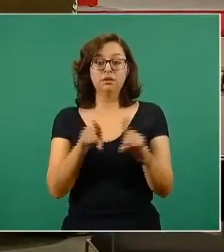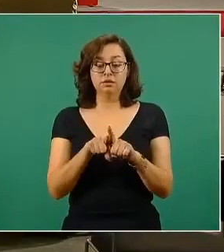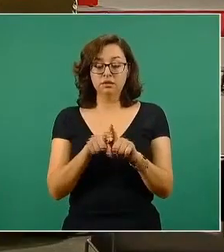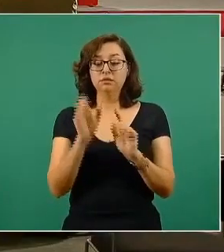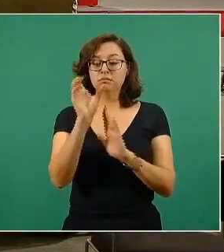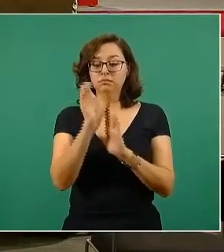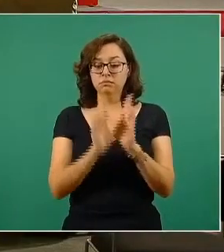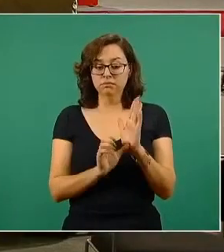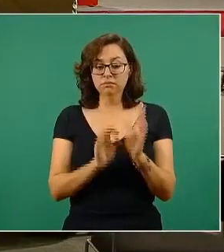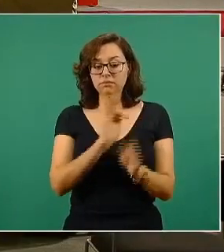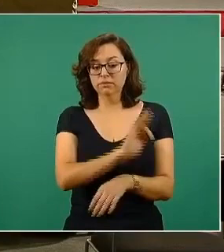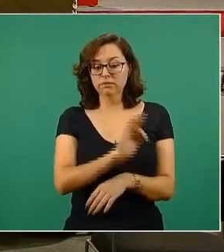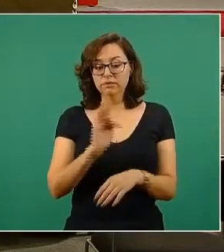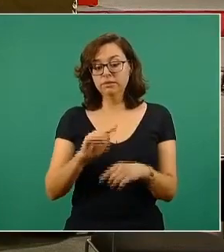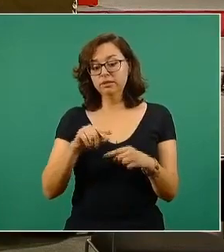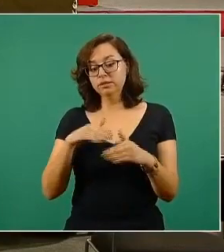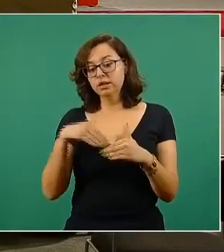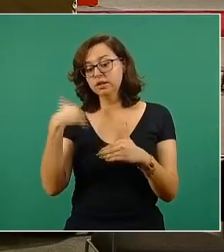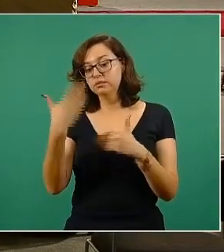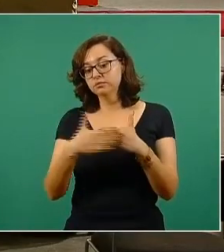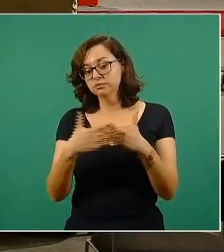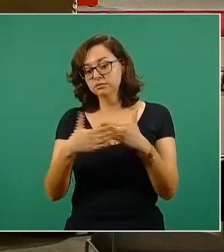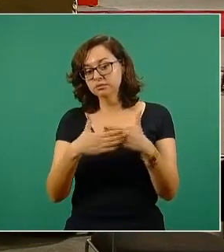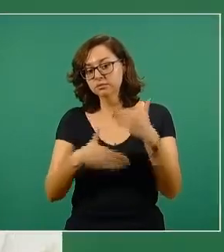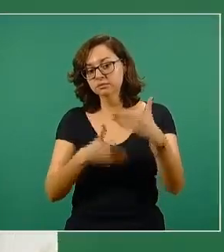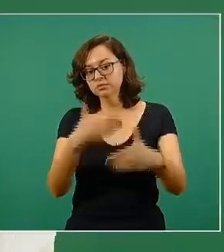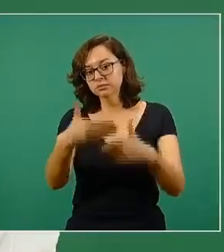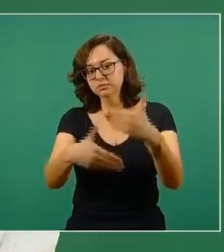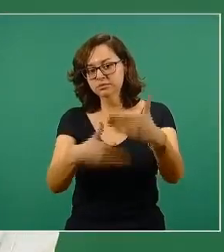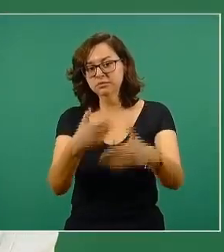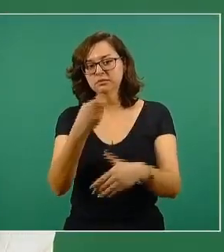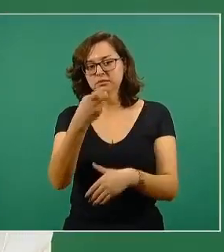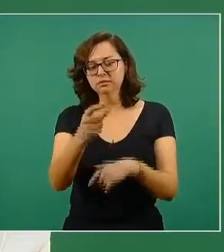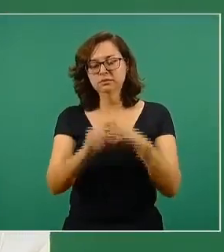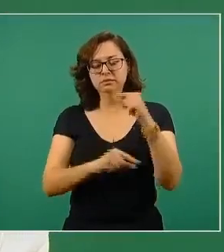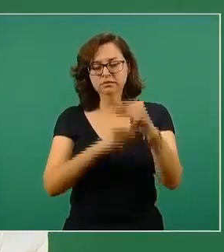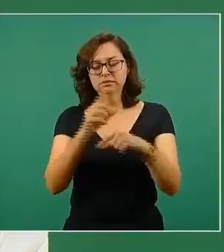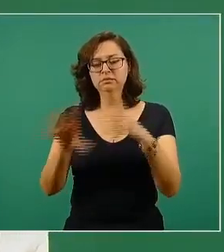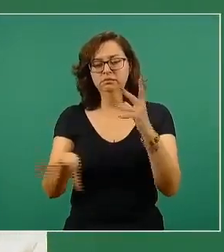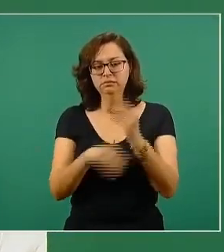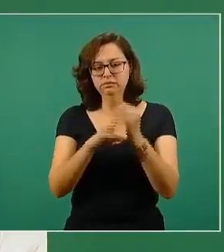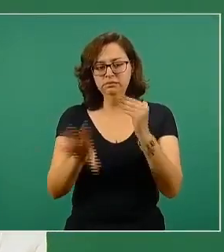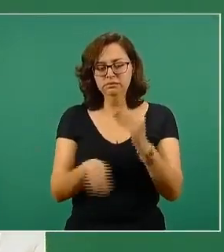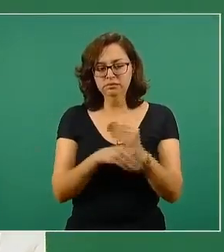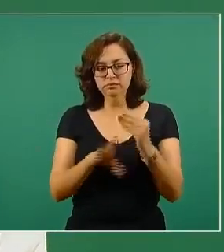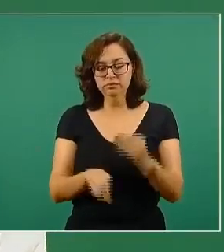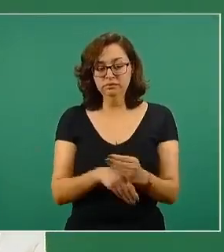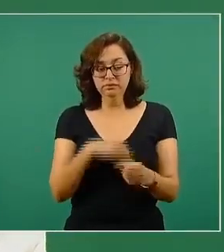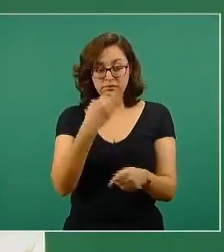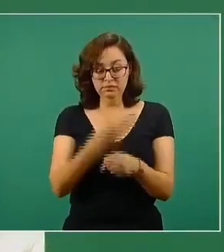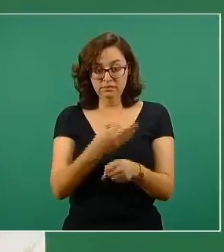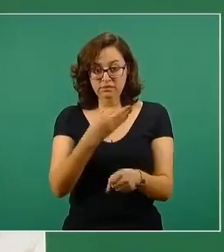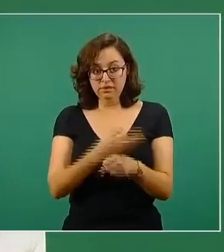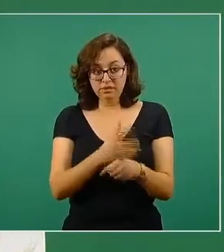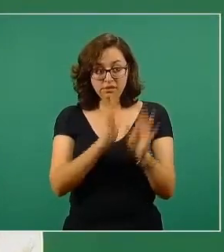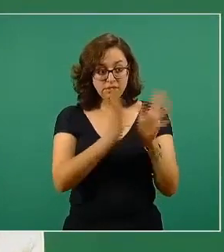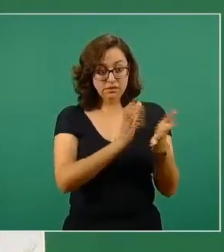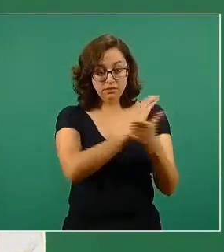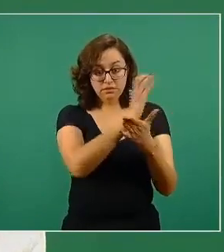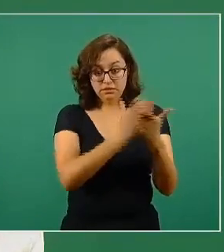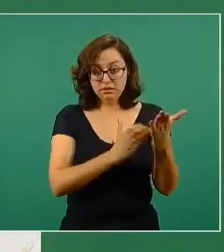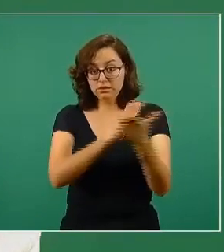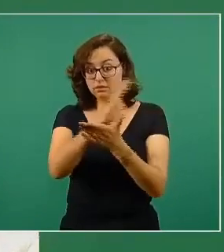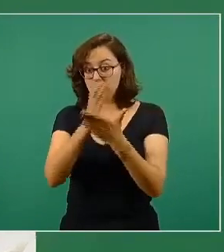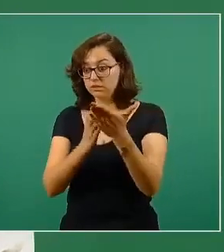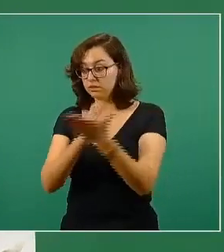calendario prometido de entregas, las fuimos incorporando. Cuando llegamos a tener unos contratos que nos